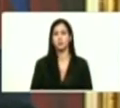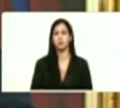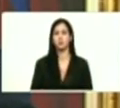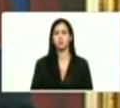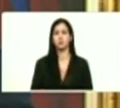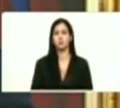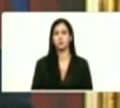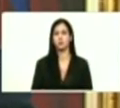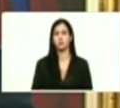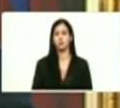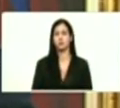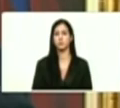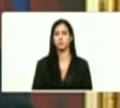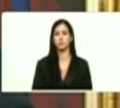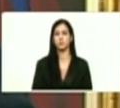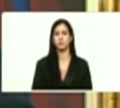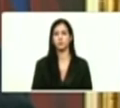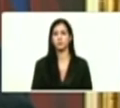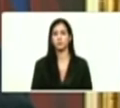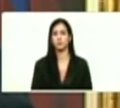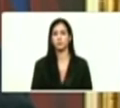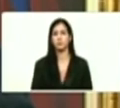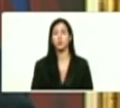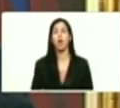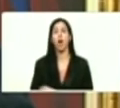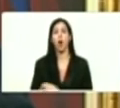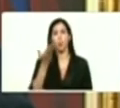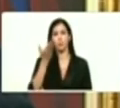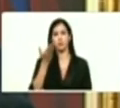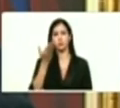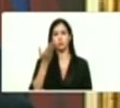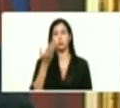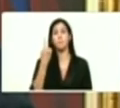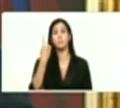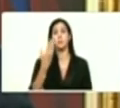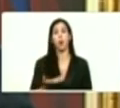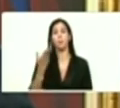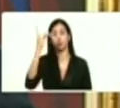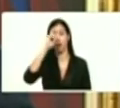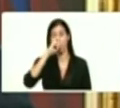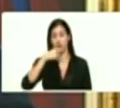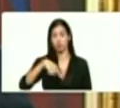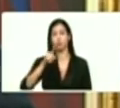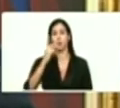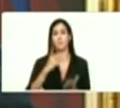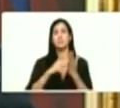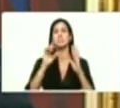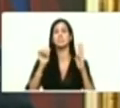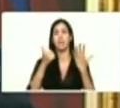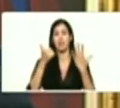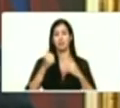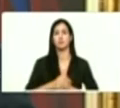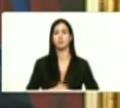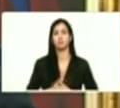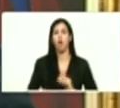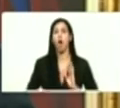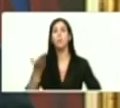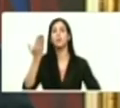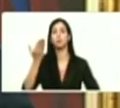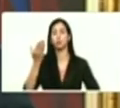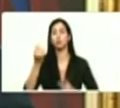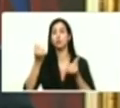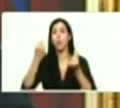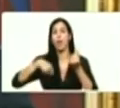vamos a combinar un aumento primer aumento de este año para defender el ingreso